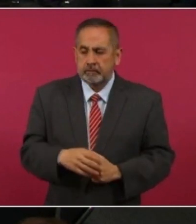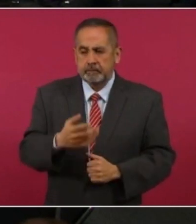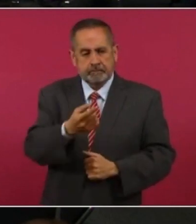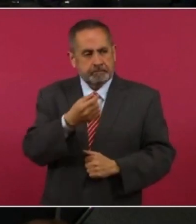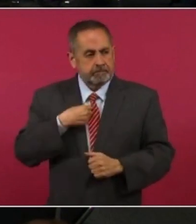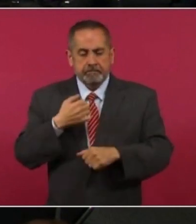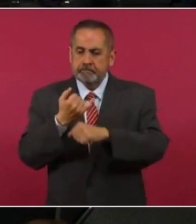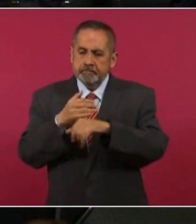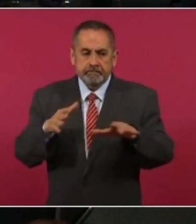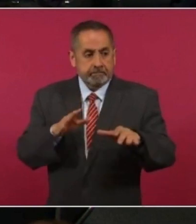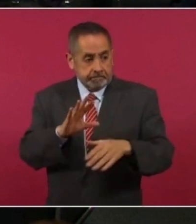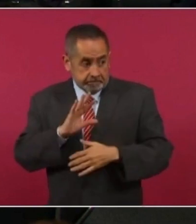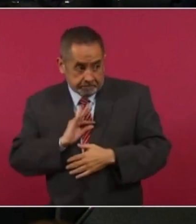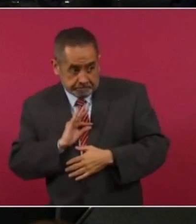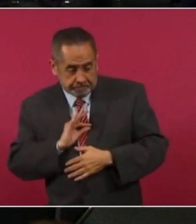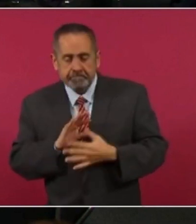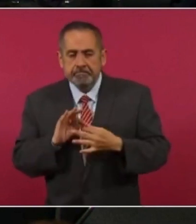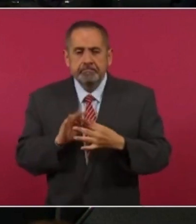informan,